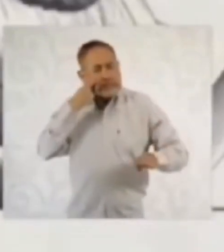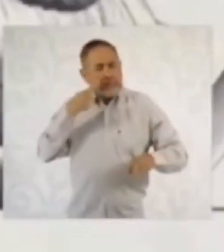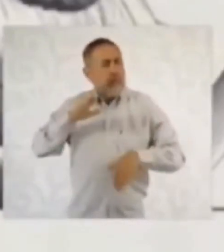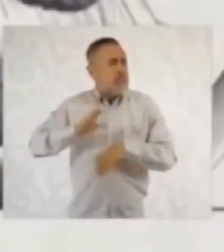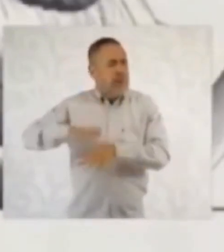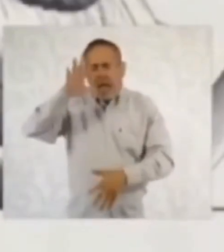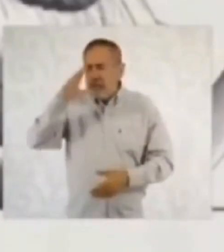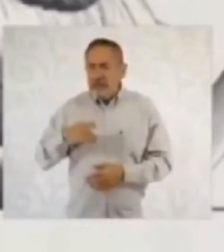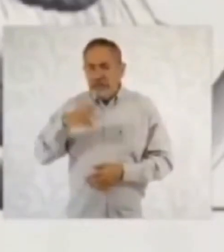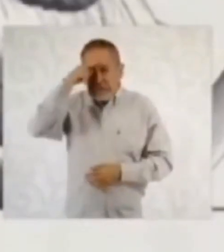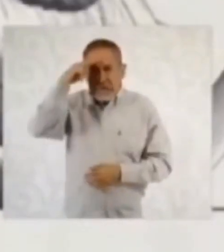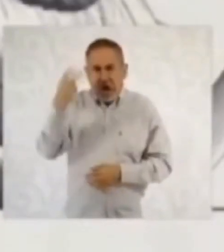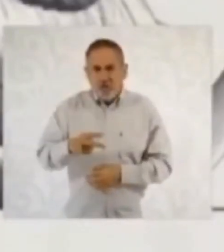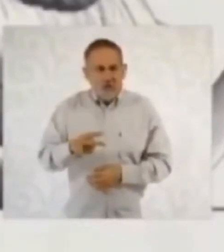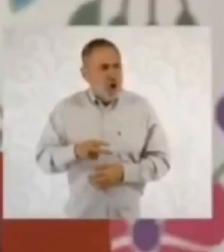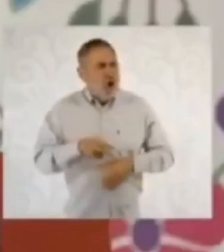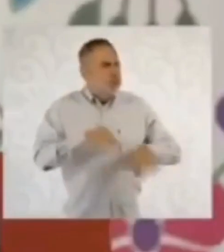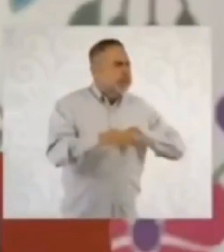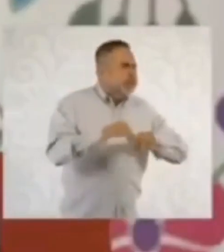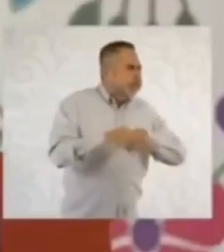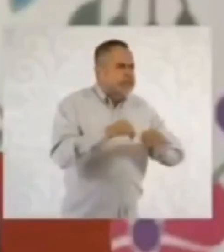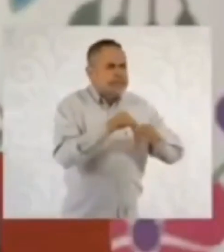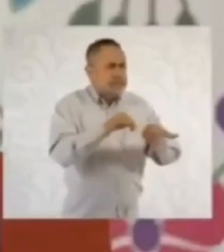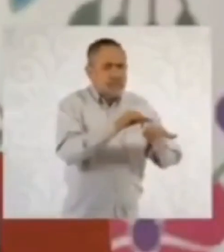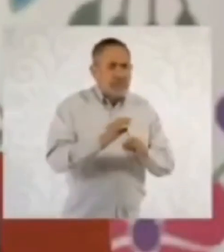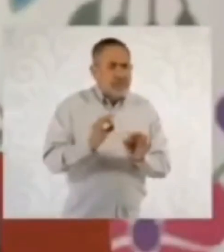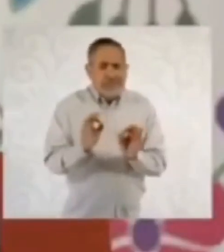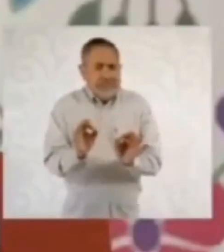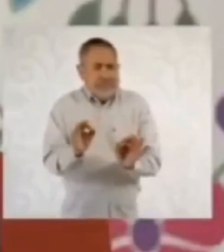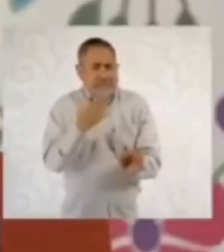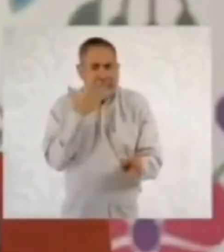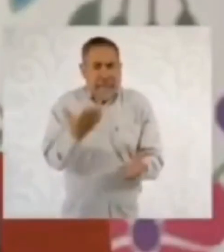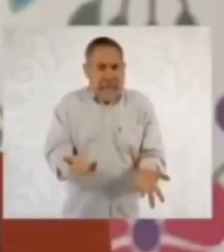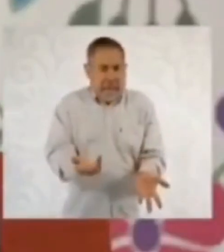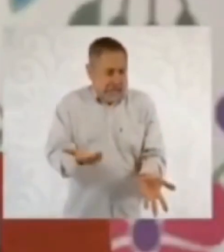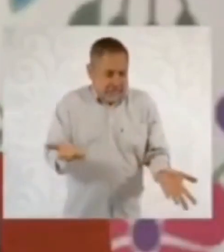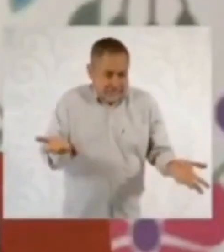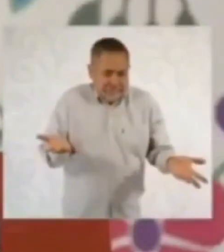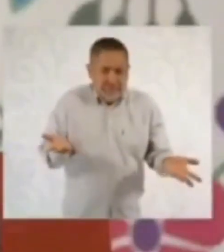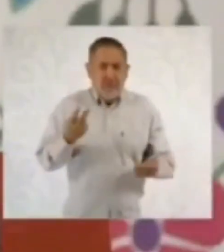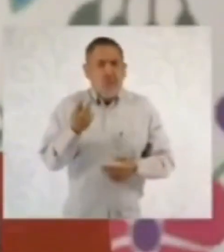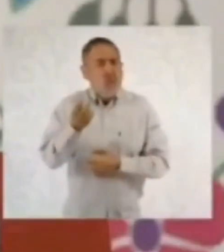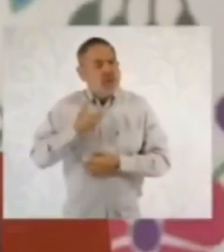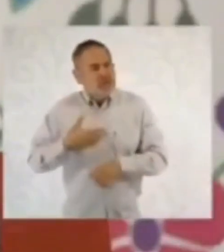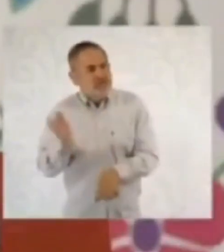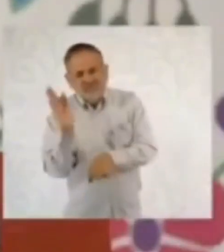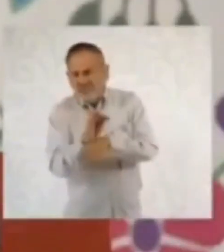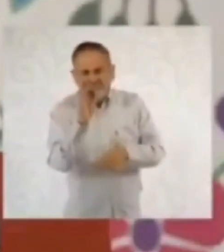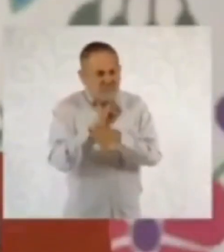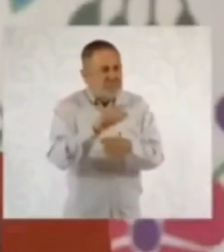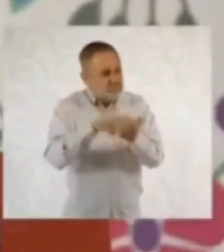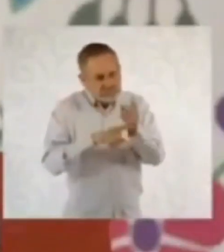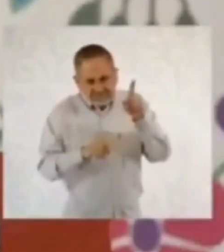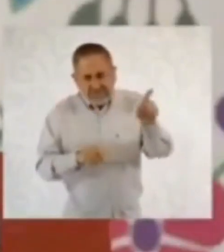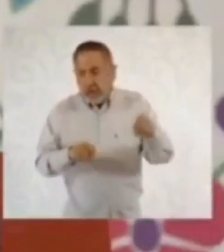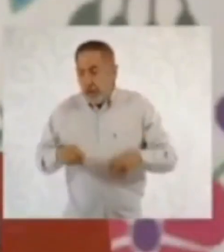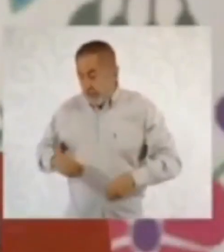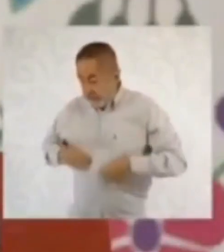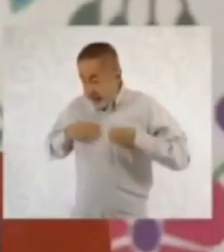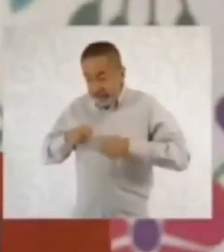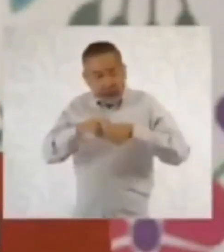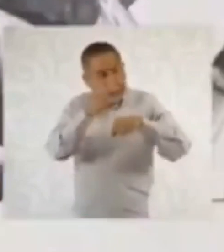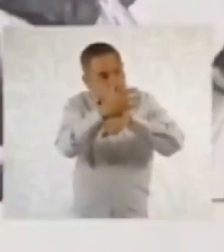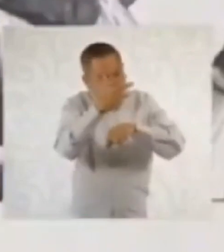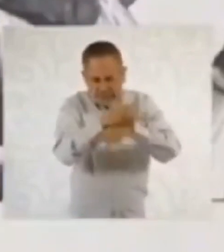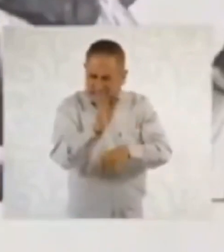los mexicanos. Por eso nuestra posición siempre ha sido de defensa de los mexicanos que viven en Estados Unidos,